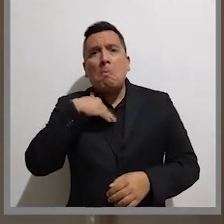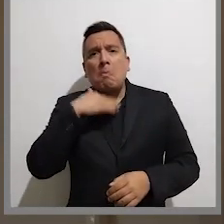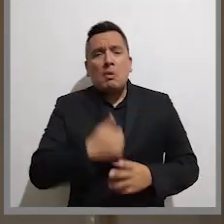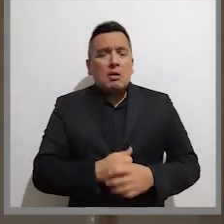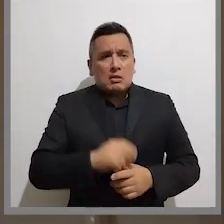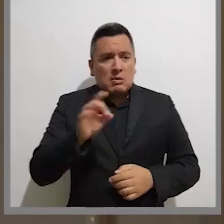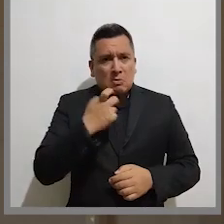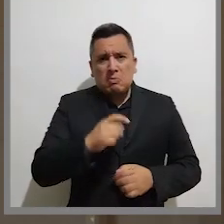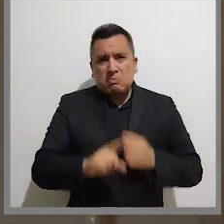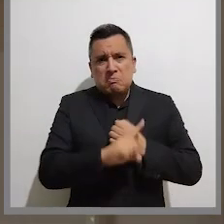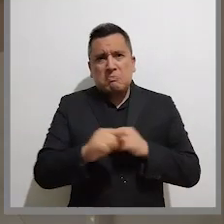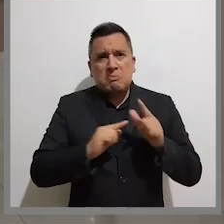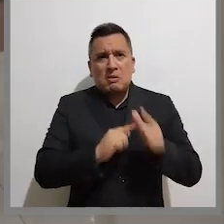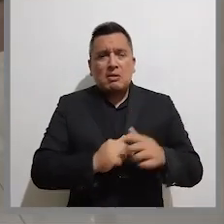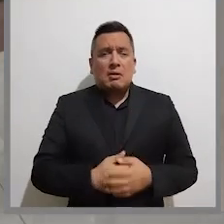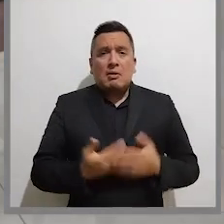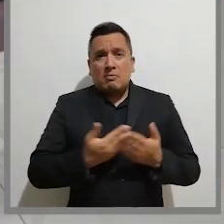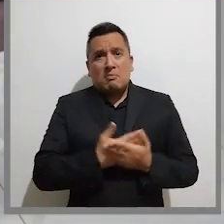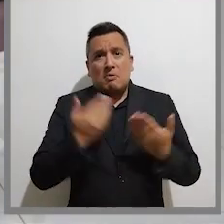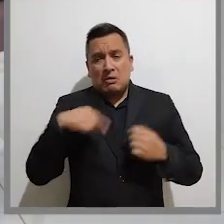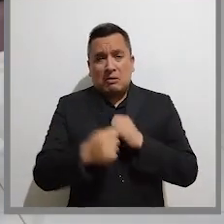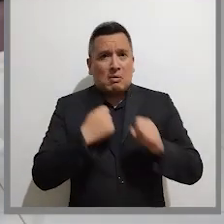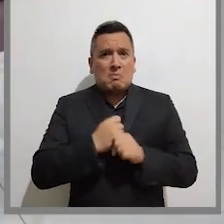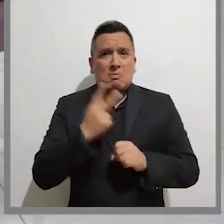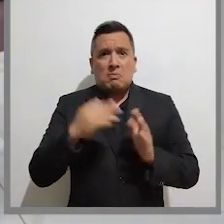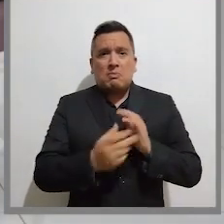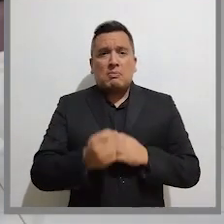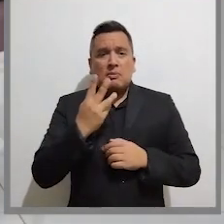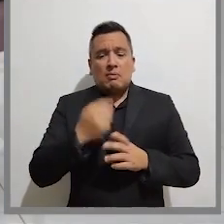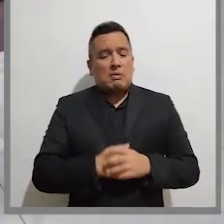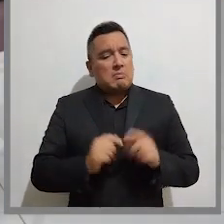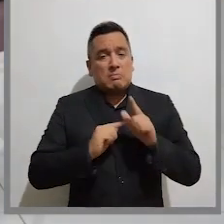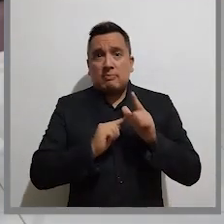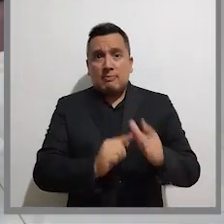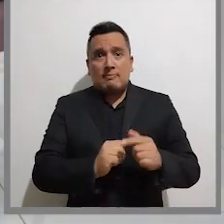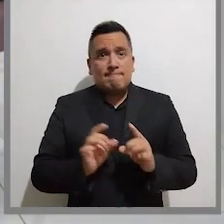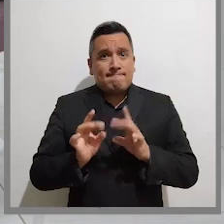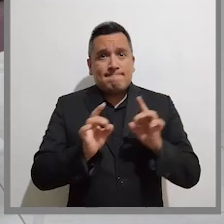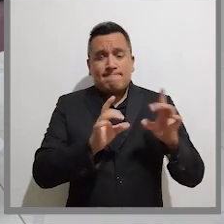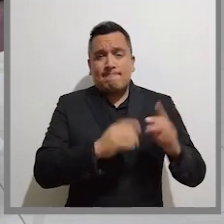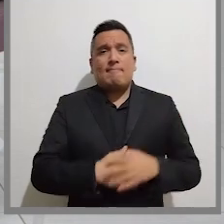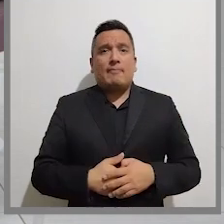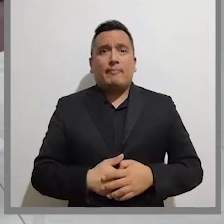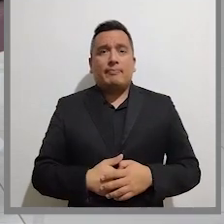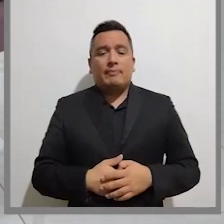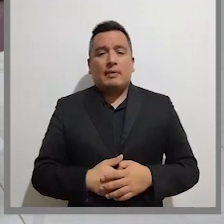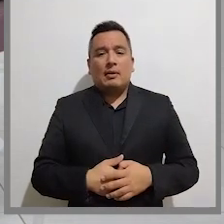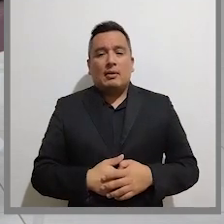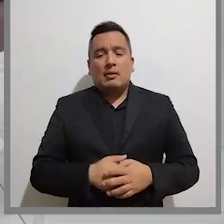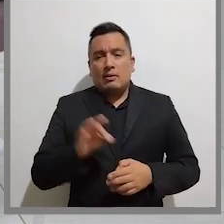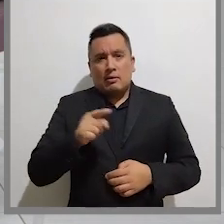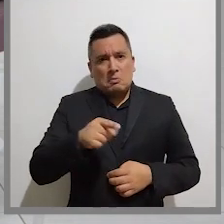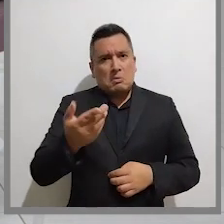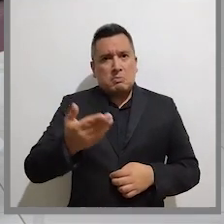se siguen presentando estas situaciones. Hoy en día, en pleno 2024, se siguen presentando situaciones. Les tocó